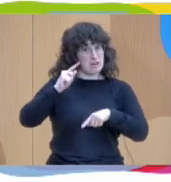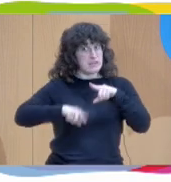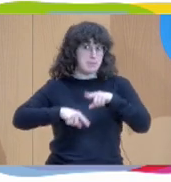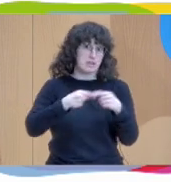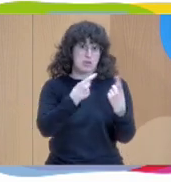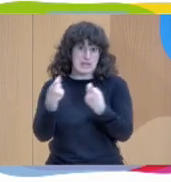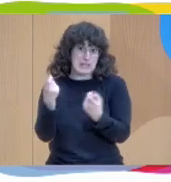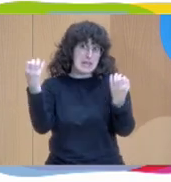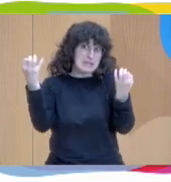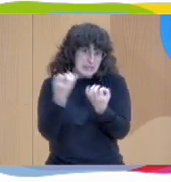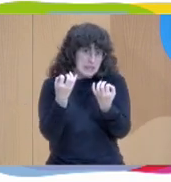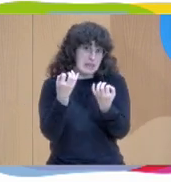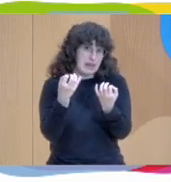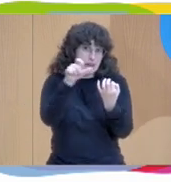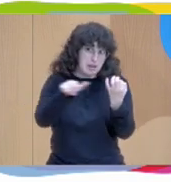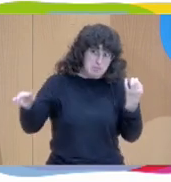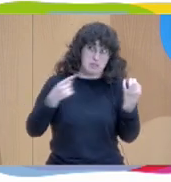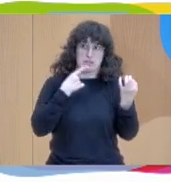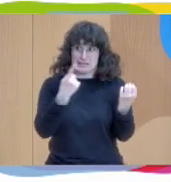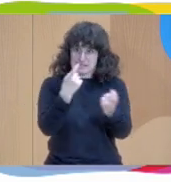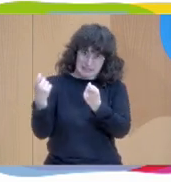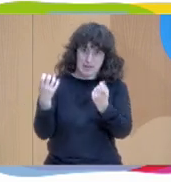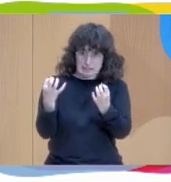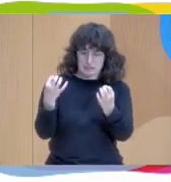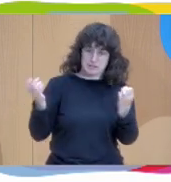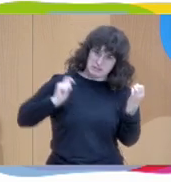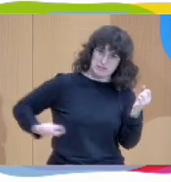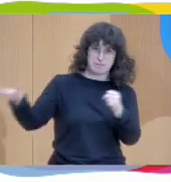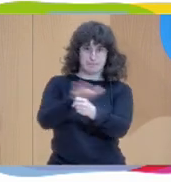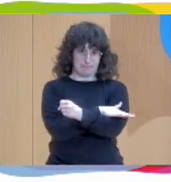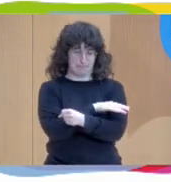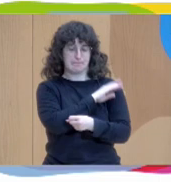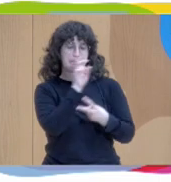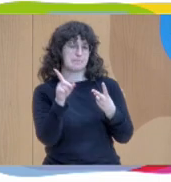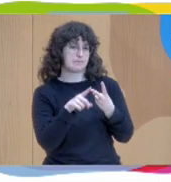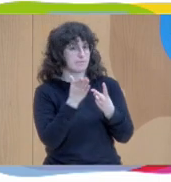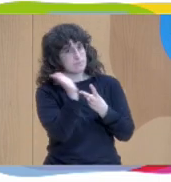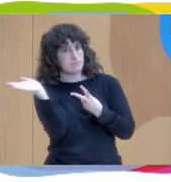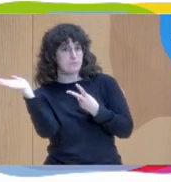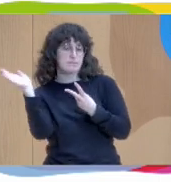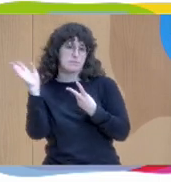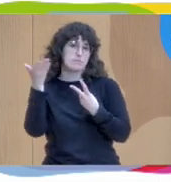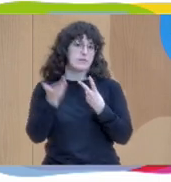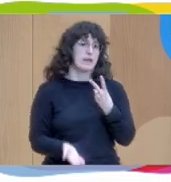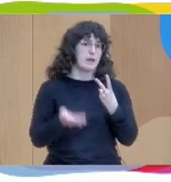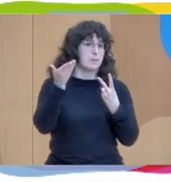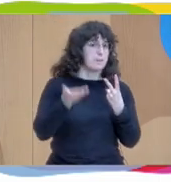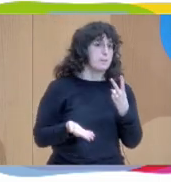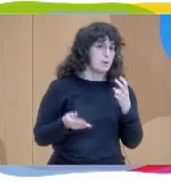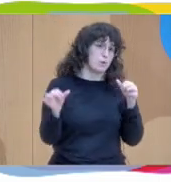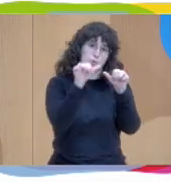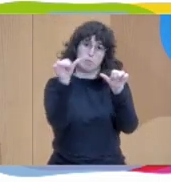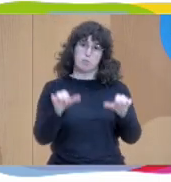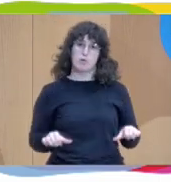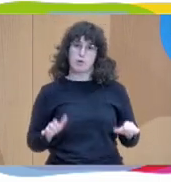que necesiten las personas la otra razón sitúa también en la importancia de este modelo con el trabajo